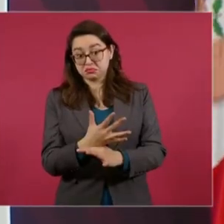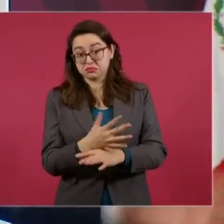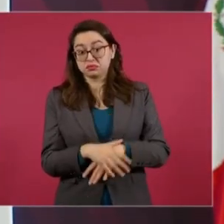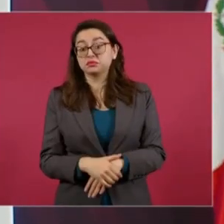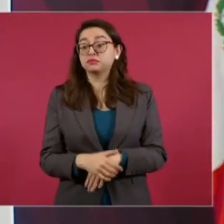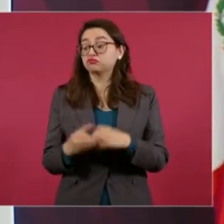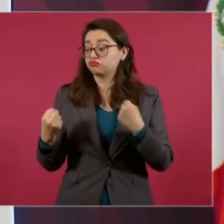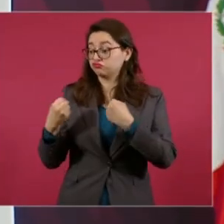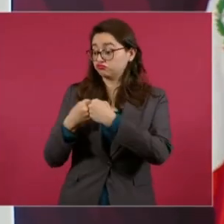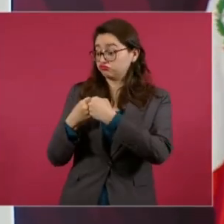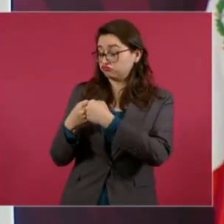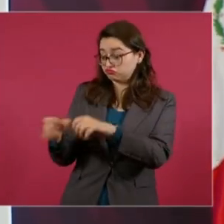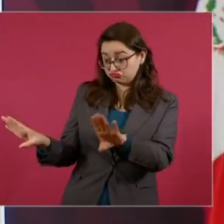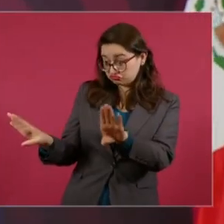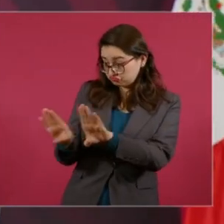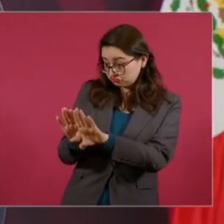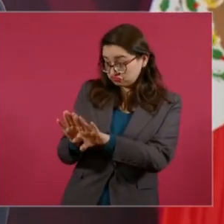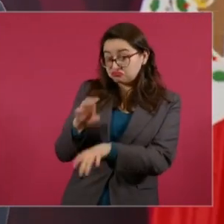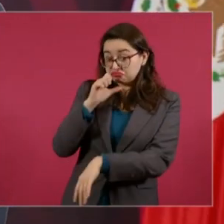cierran la frontera,